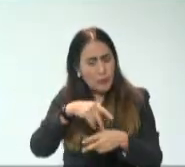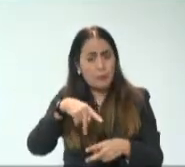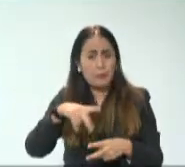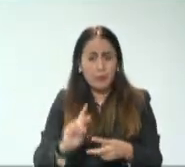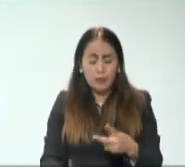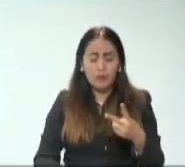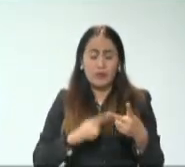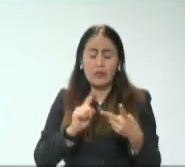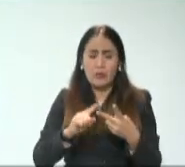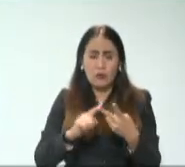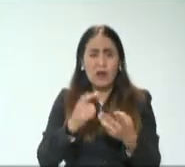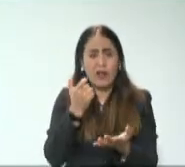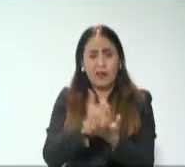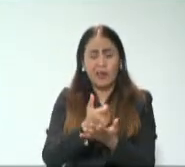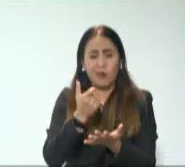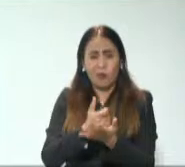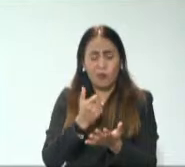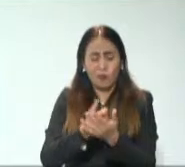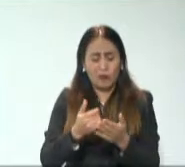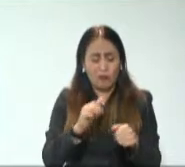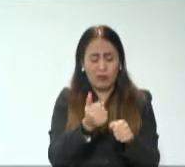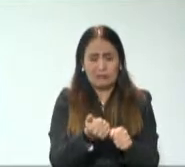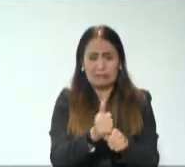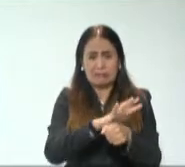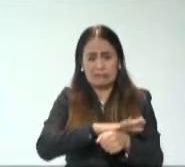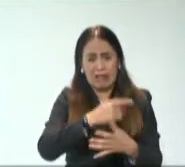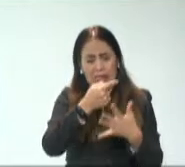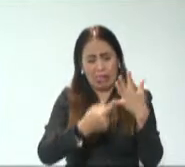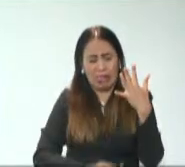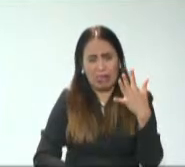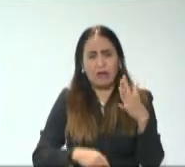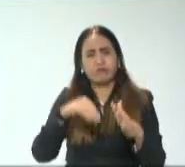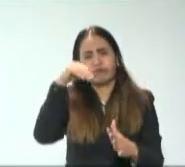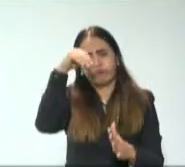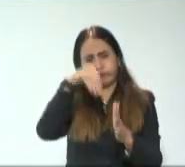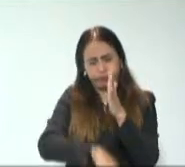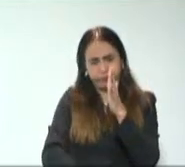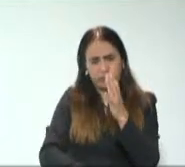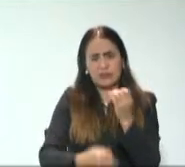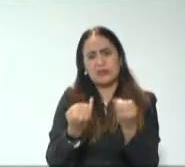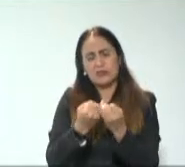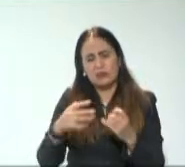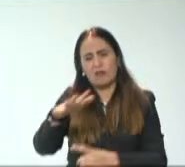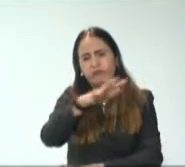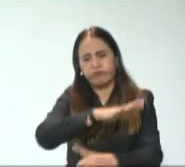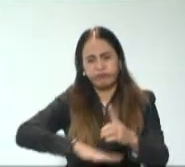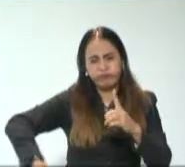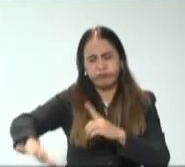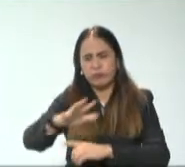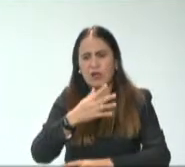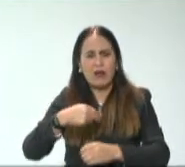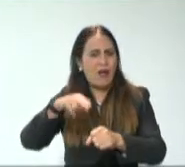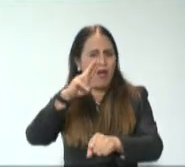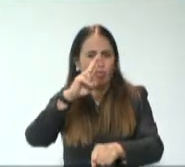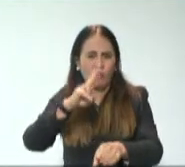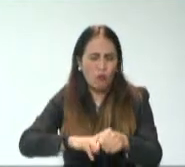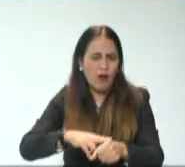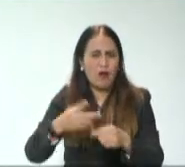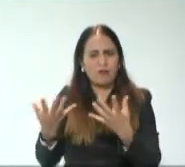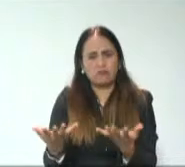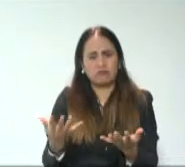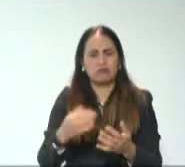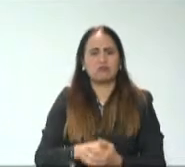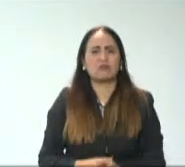económicas que genera esta pandemia Y estos que en general los desastres naturales tenemos por un lado la defensa de